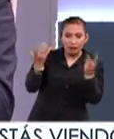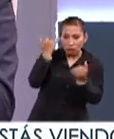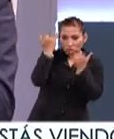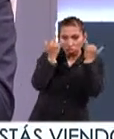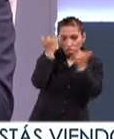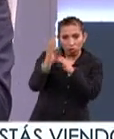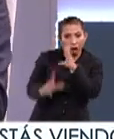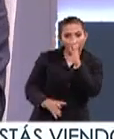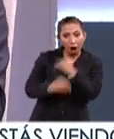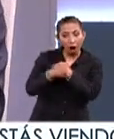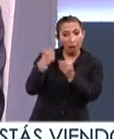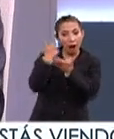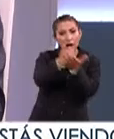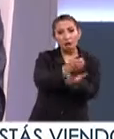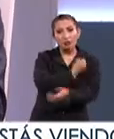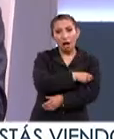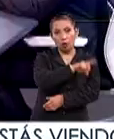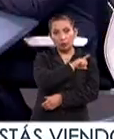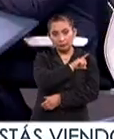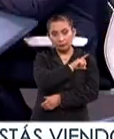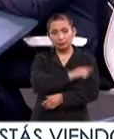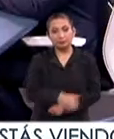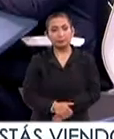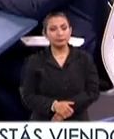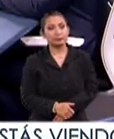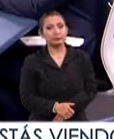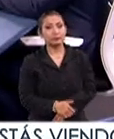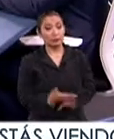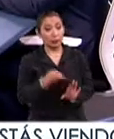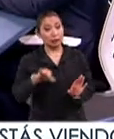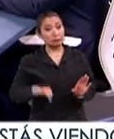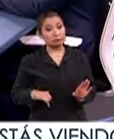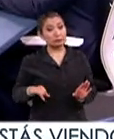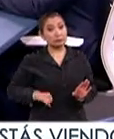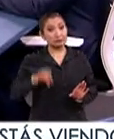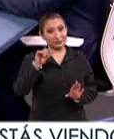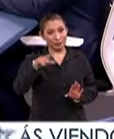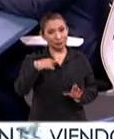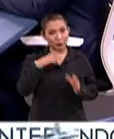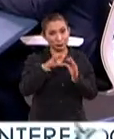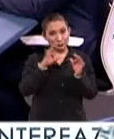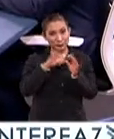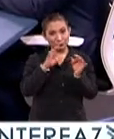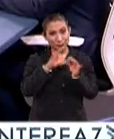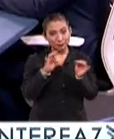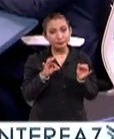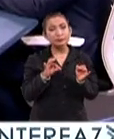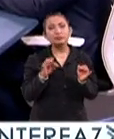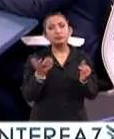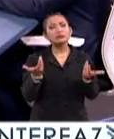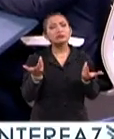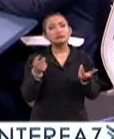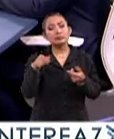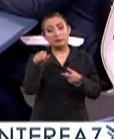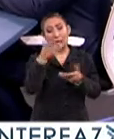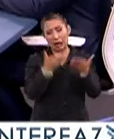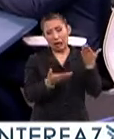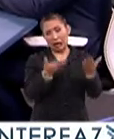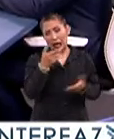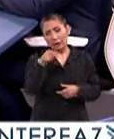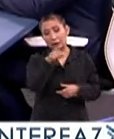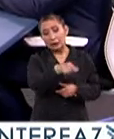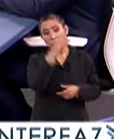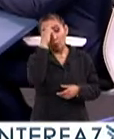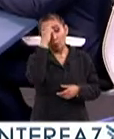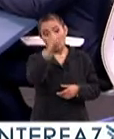un valor agregado a favor de la salud. Pues sí, es muy interesante esto que nos plantean, cómo pues muchas veces